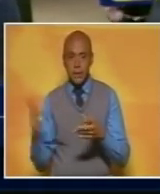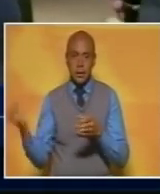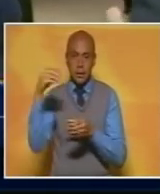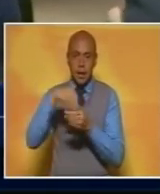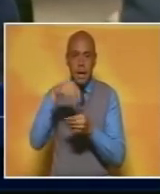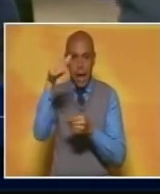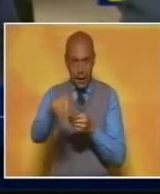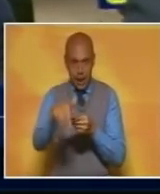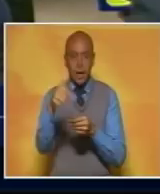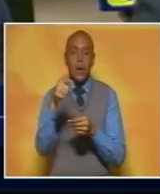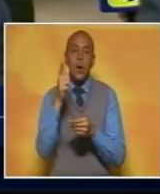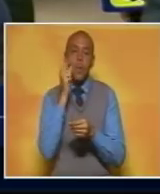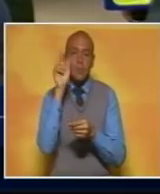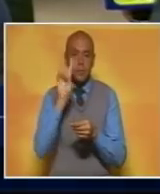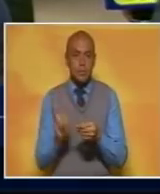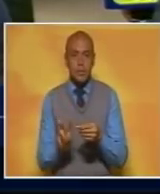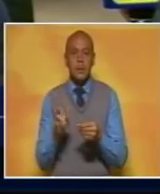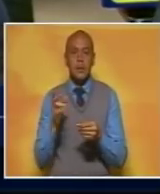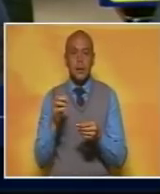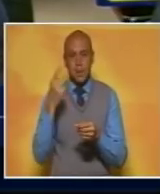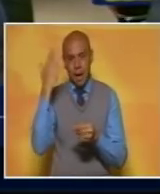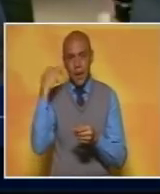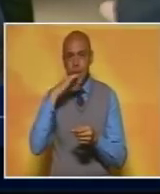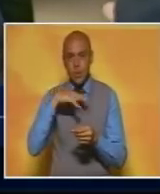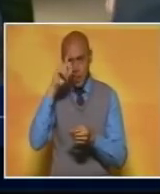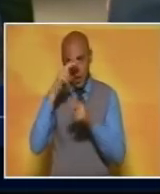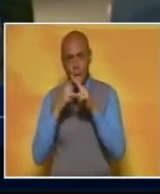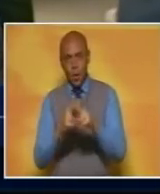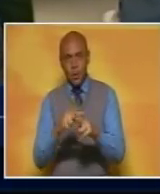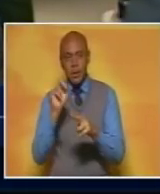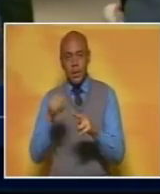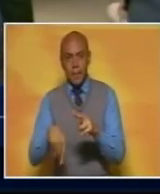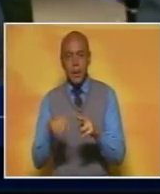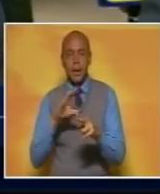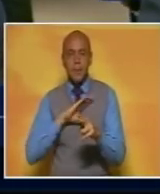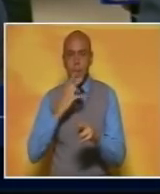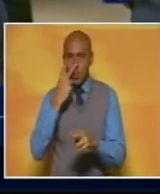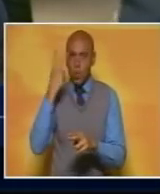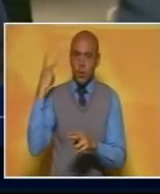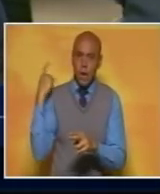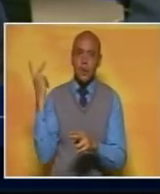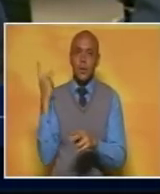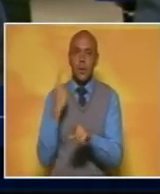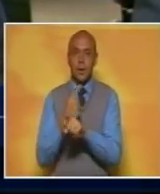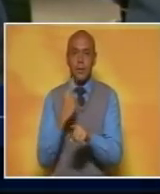su vez el homenaje del que fue parte en el Olímpico de la UCB tras el subcampeonato mundial sub-20 hace 2 años.